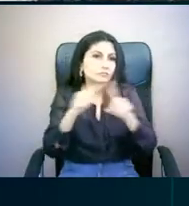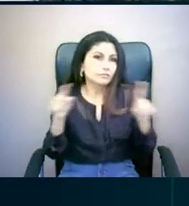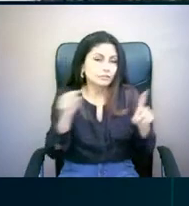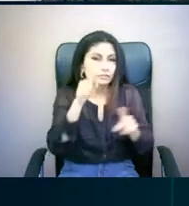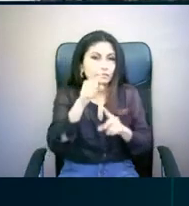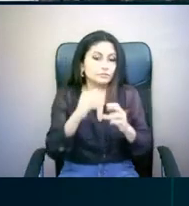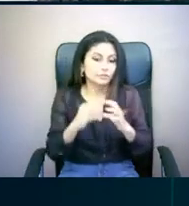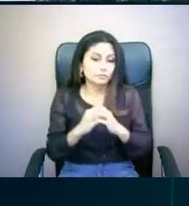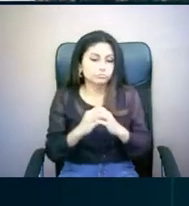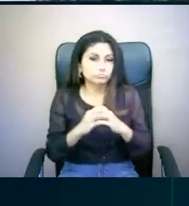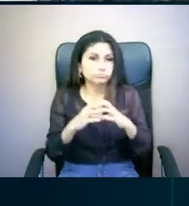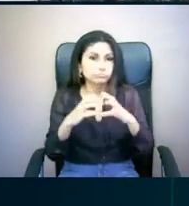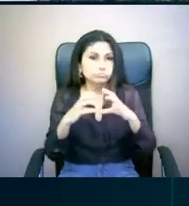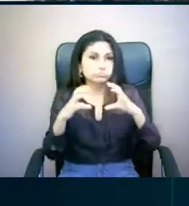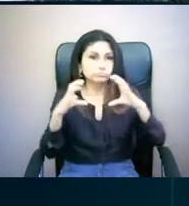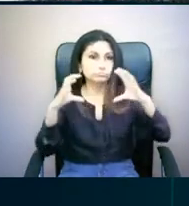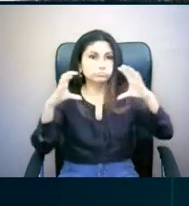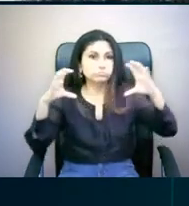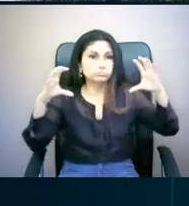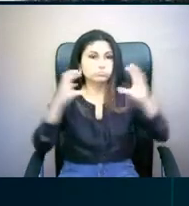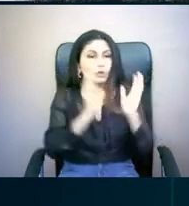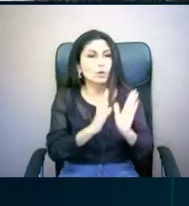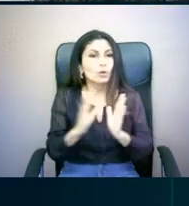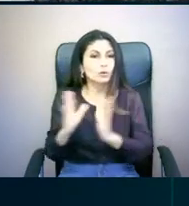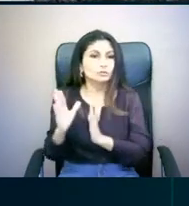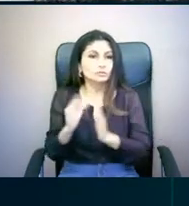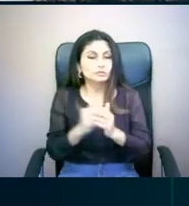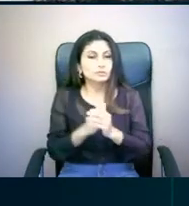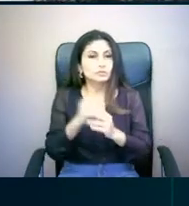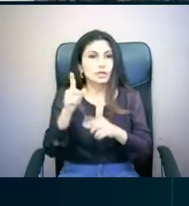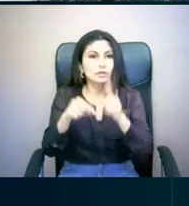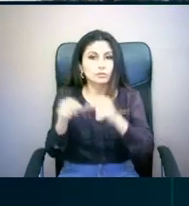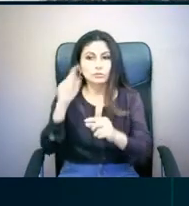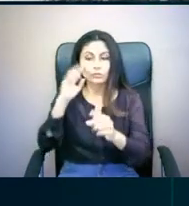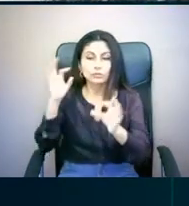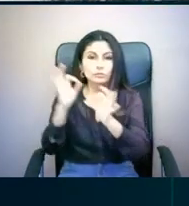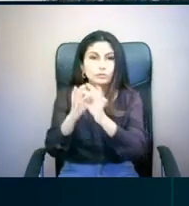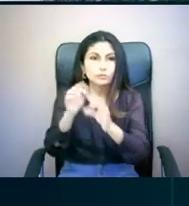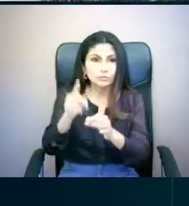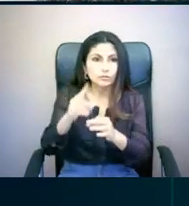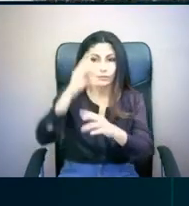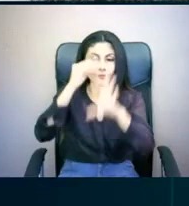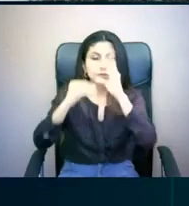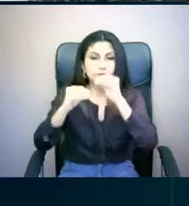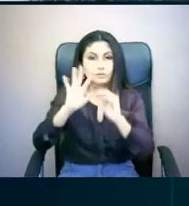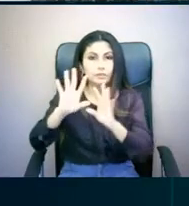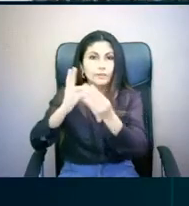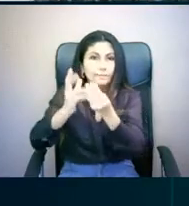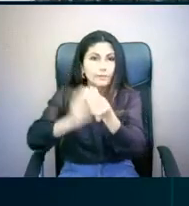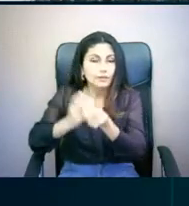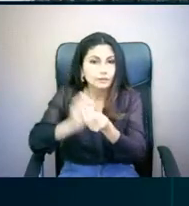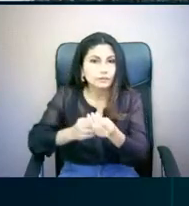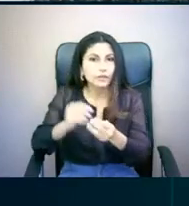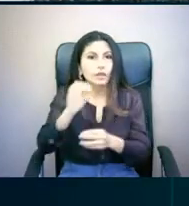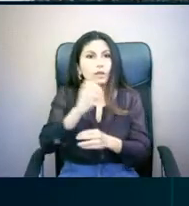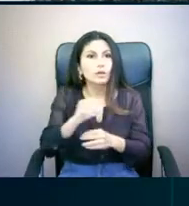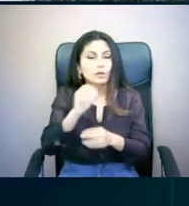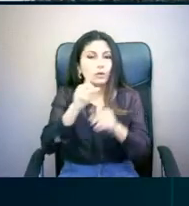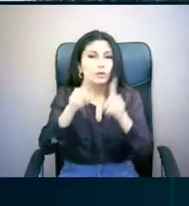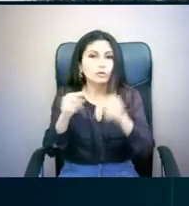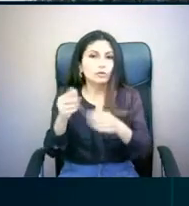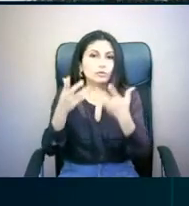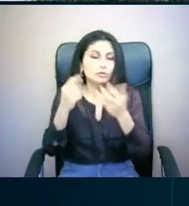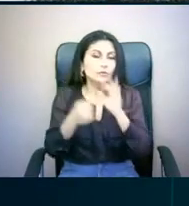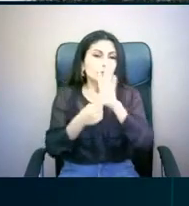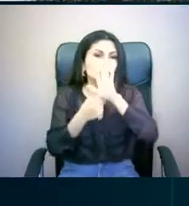pueden de pronto ser muy confusas porque unas se centran en lo que es el aprendizaje de máquina, otras se centran mucho en lo que quieren mostrar en